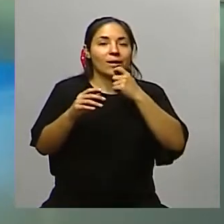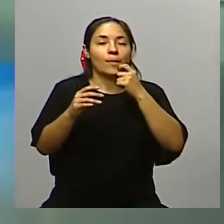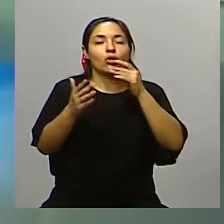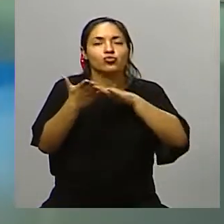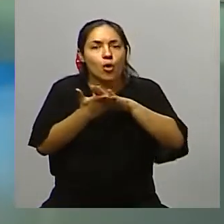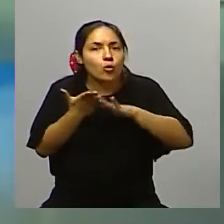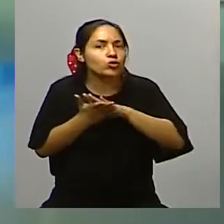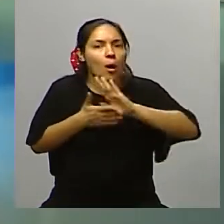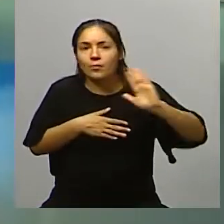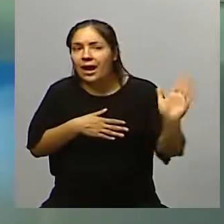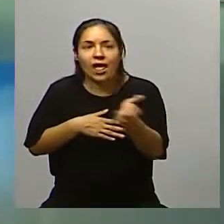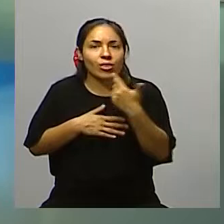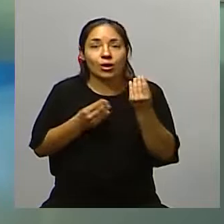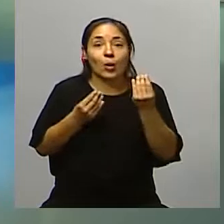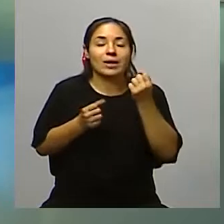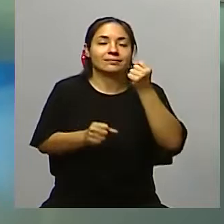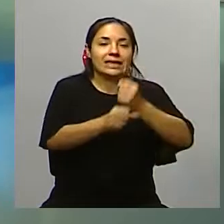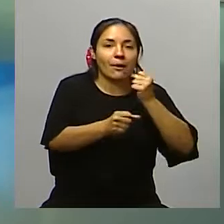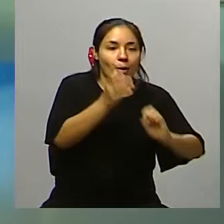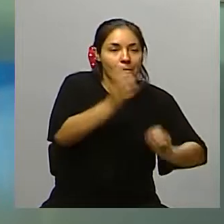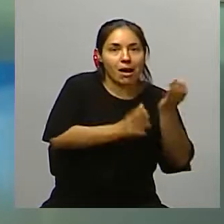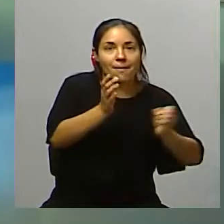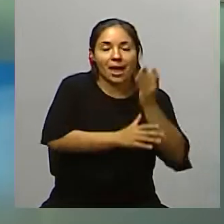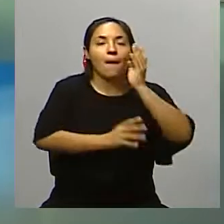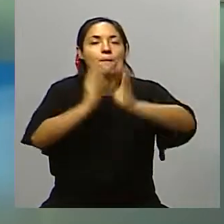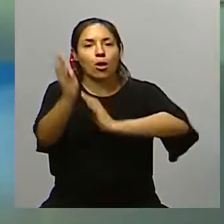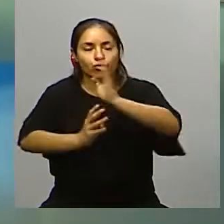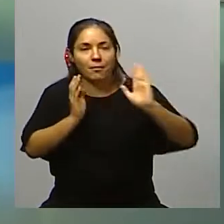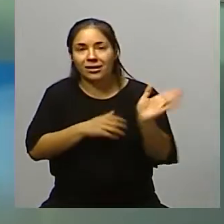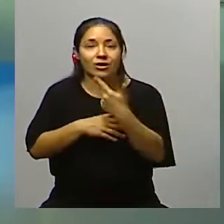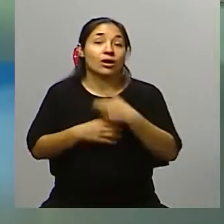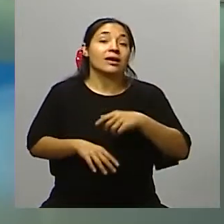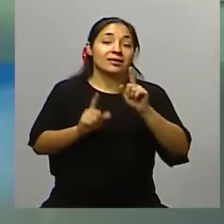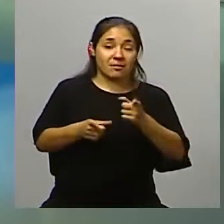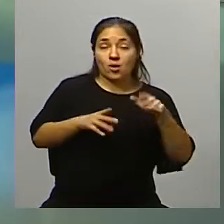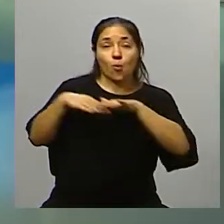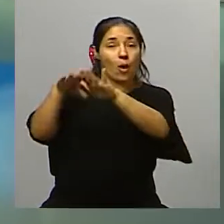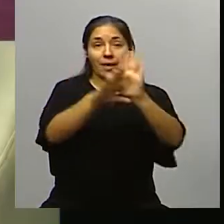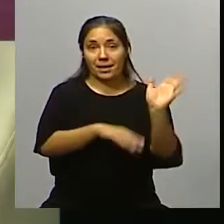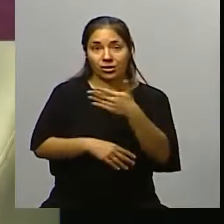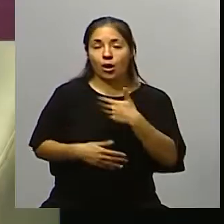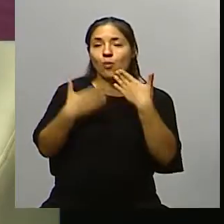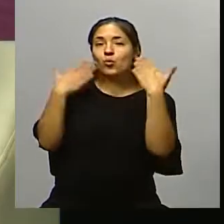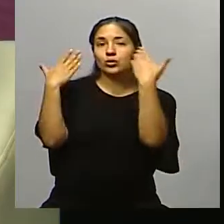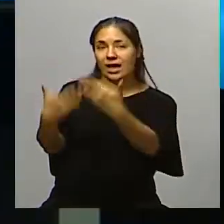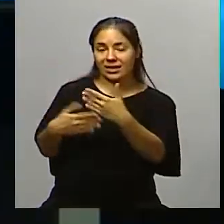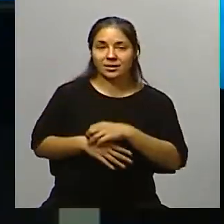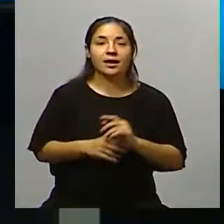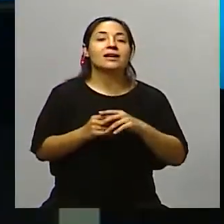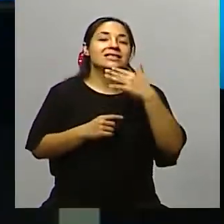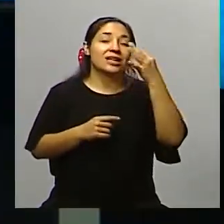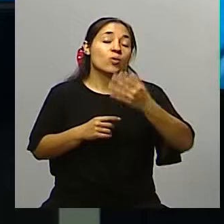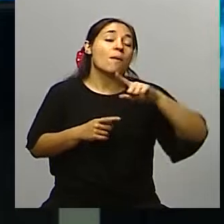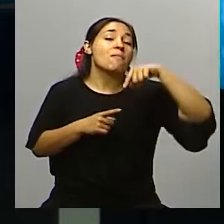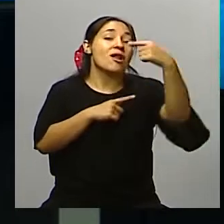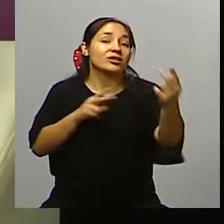y todas es mayor producción y mayor trabajo. Y que tiene que ser igual para todos. Ojalá así sea. Carlos, muchísimas gracias. No, por favor, gracias a vos. Será hasta cualquier momento.